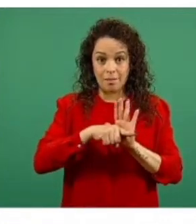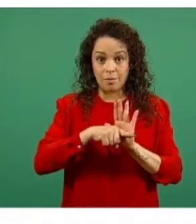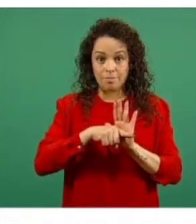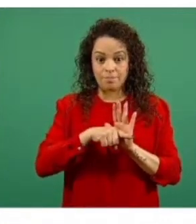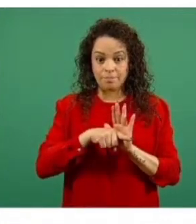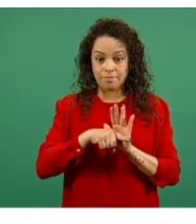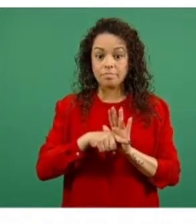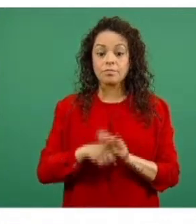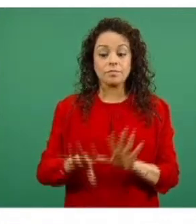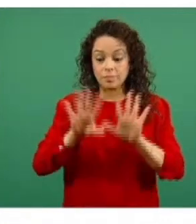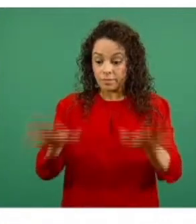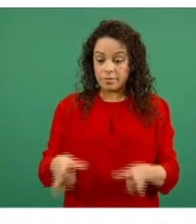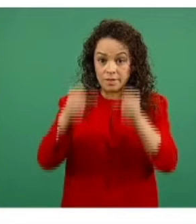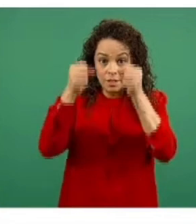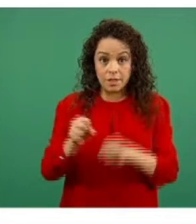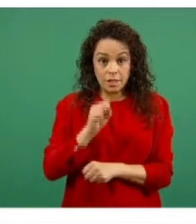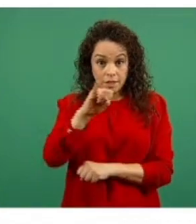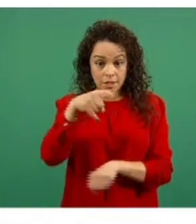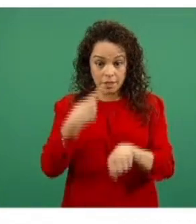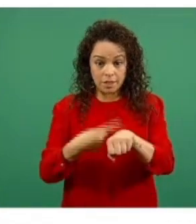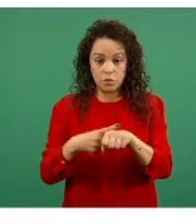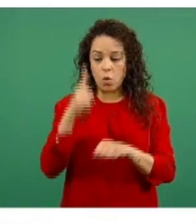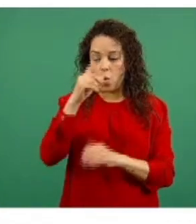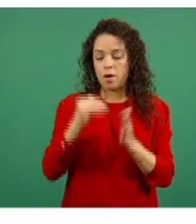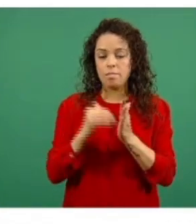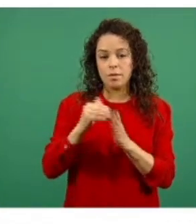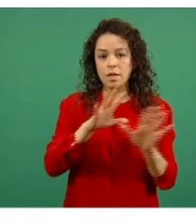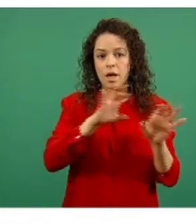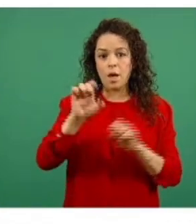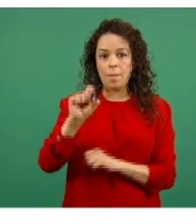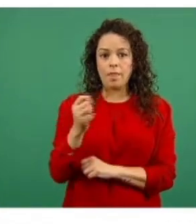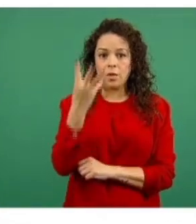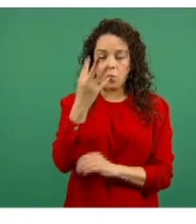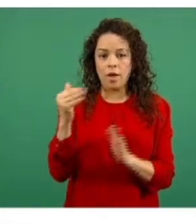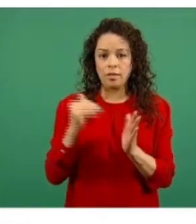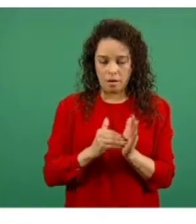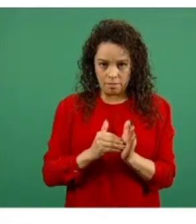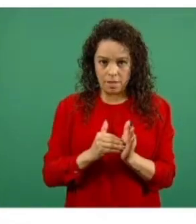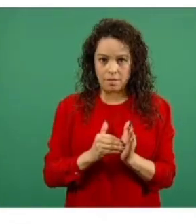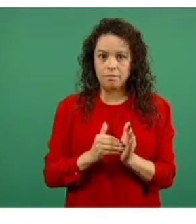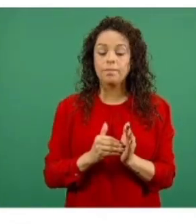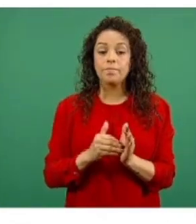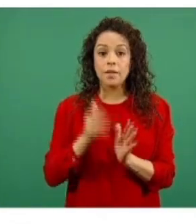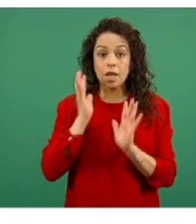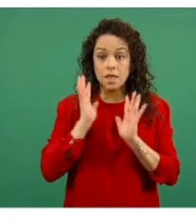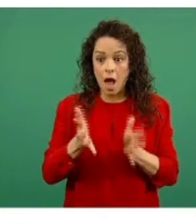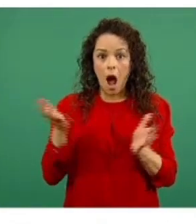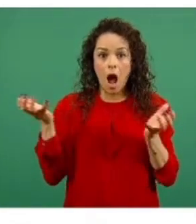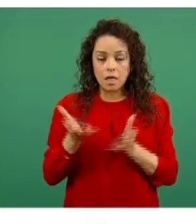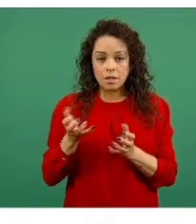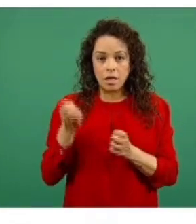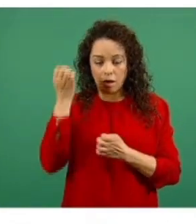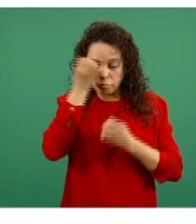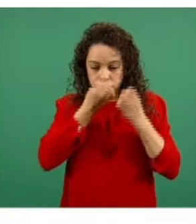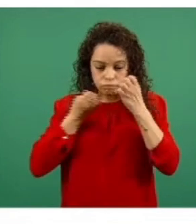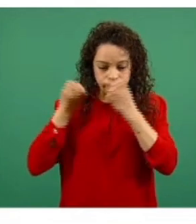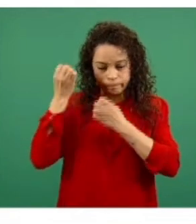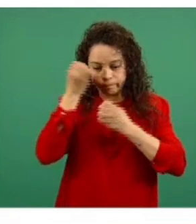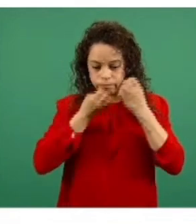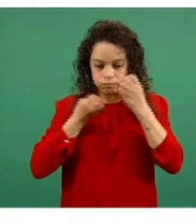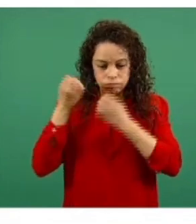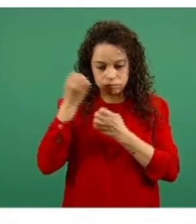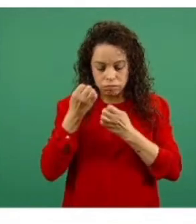es 1.524.000, y del total que han entrado al estudio en el sistema